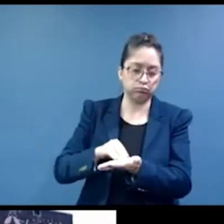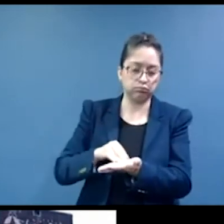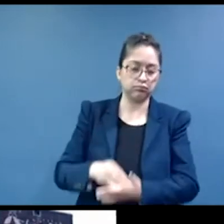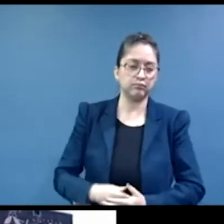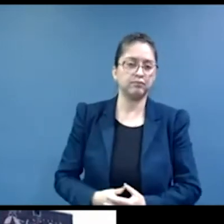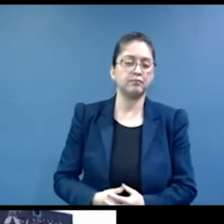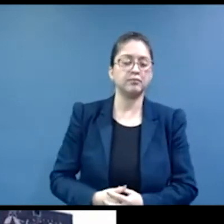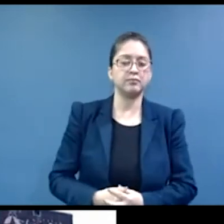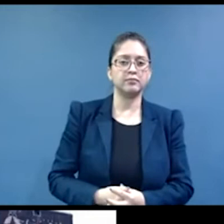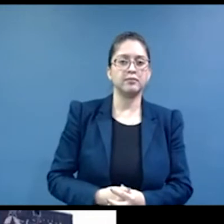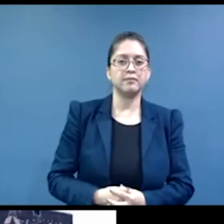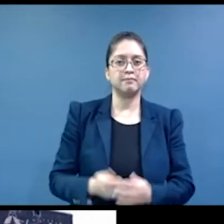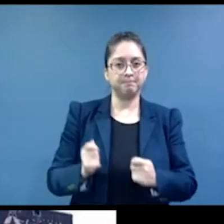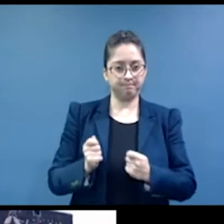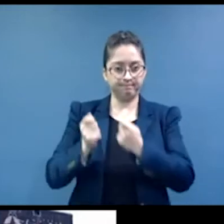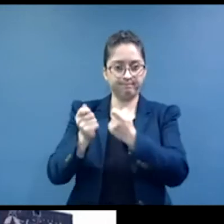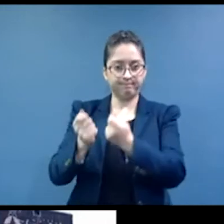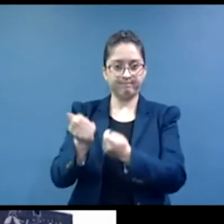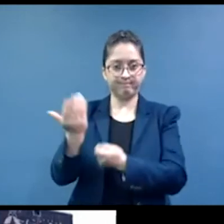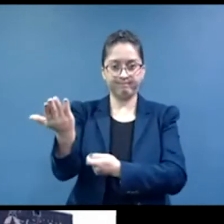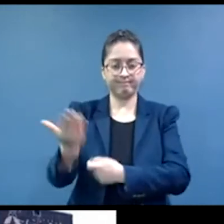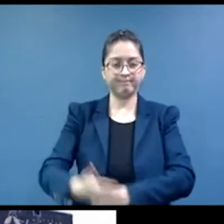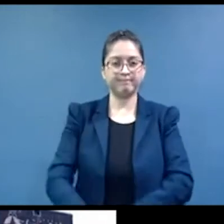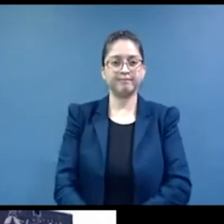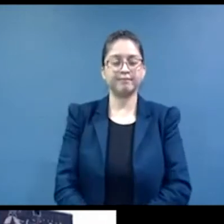Y te doy la palabra, Vero.